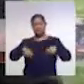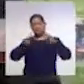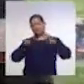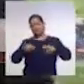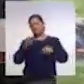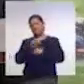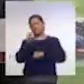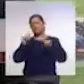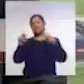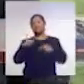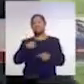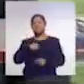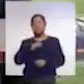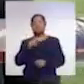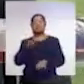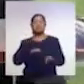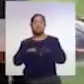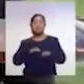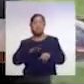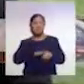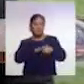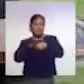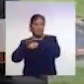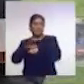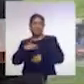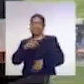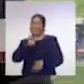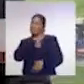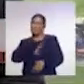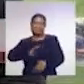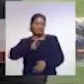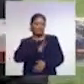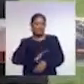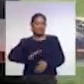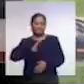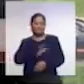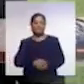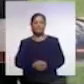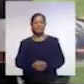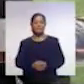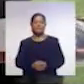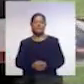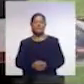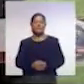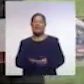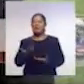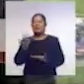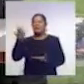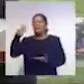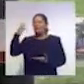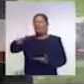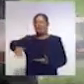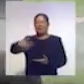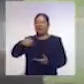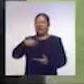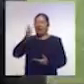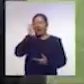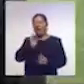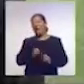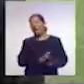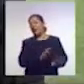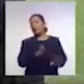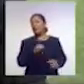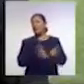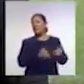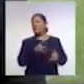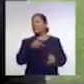algo más allá. Estoy muy feliz. Digo, no tenía mucho que dejé de jugar y pues ahorita